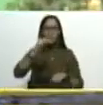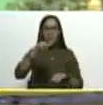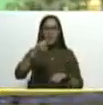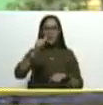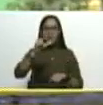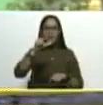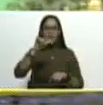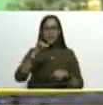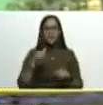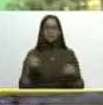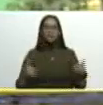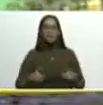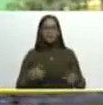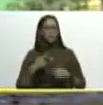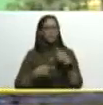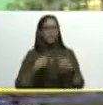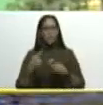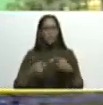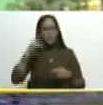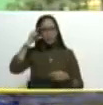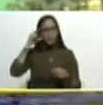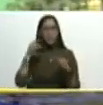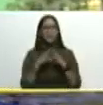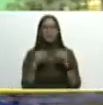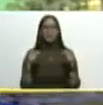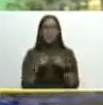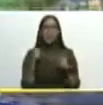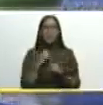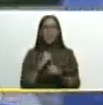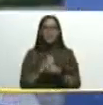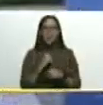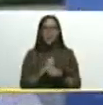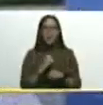su esfuerzo diario, a todo su equipo de trabajo.